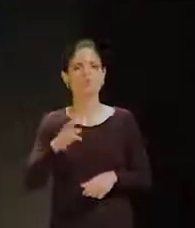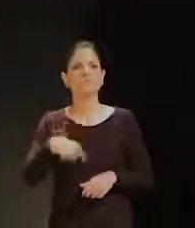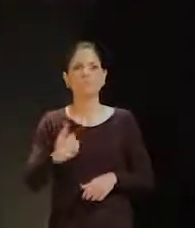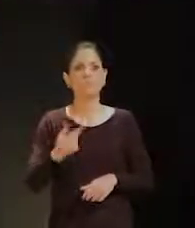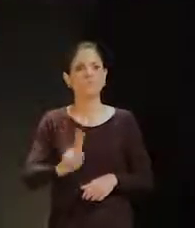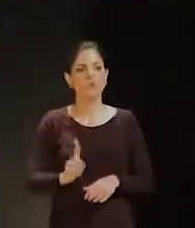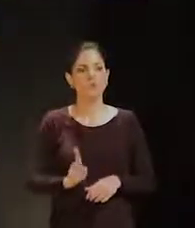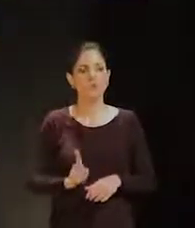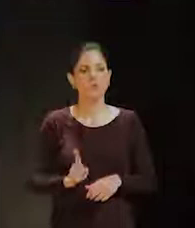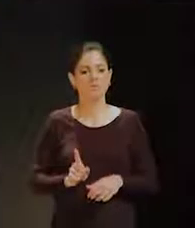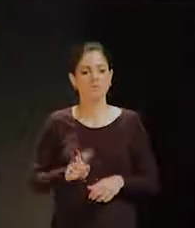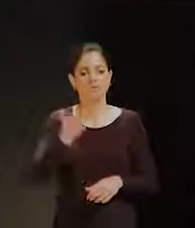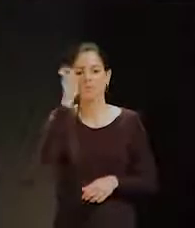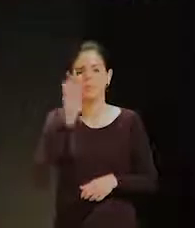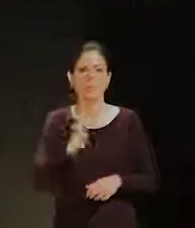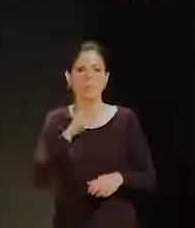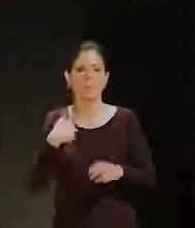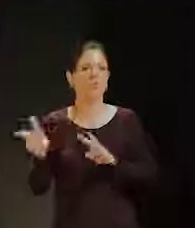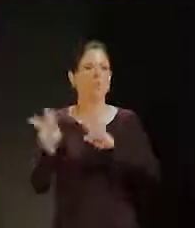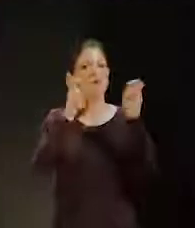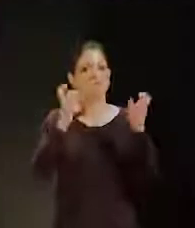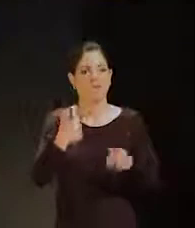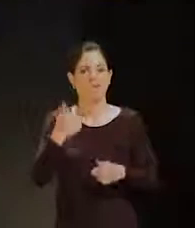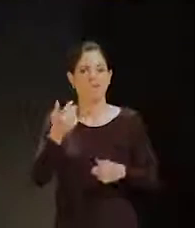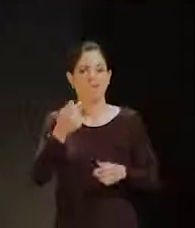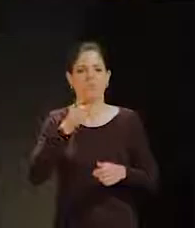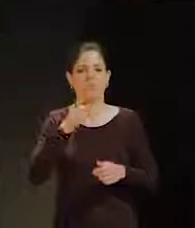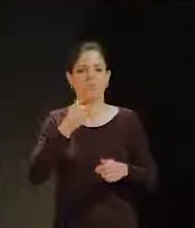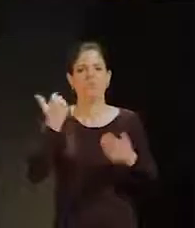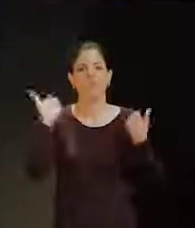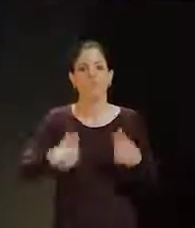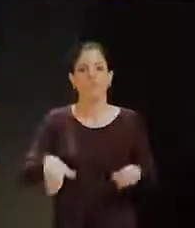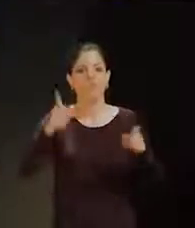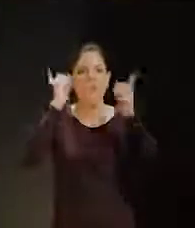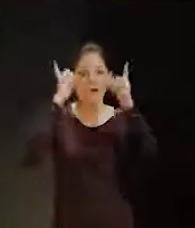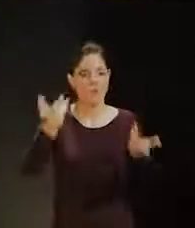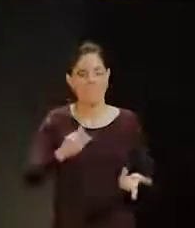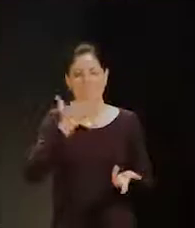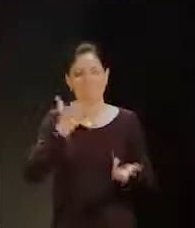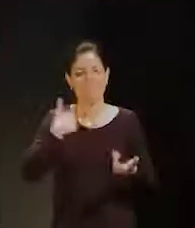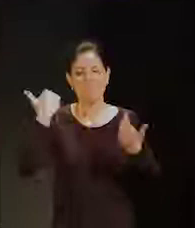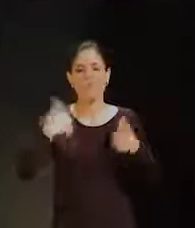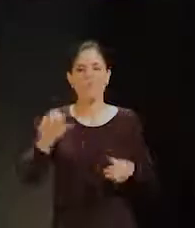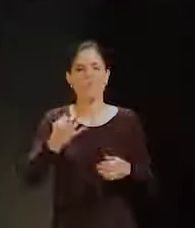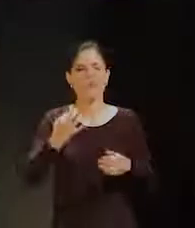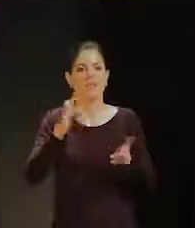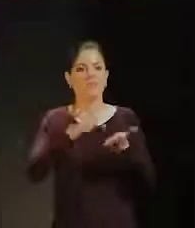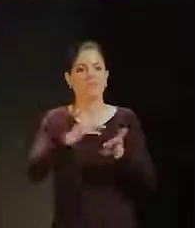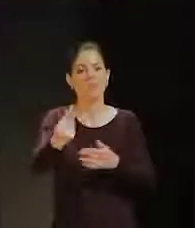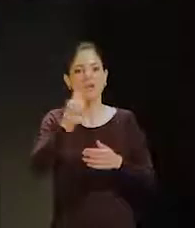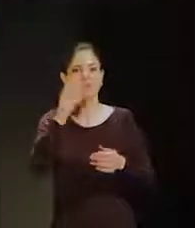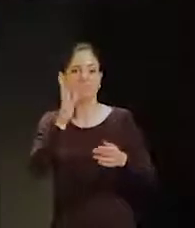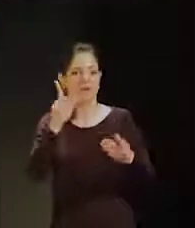no soy una cosa nueva. No soy un cuerpo alieno. Pero soy un cuerpo que la gente viene a mirar,